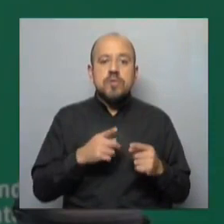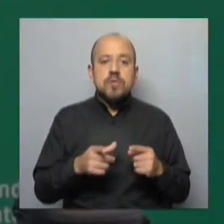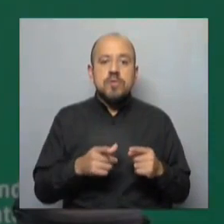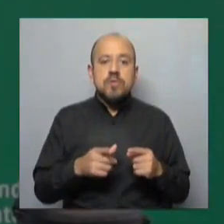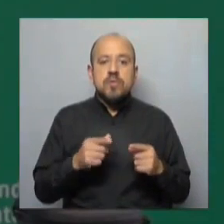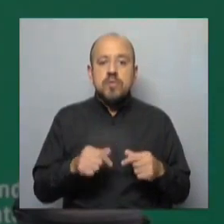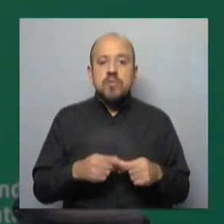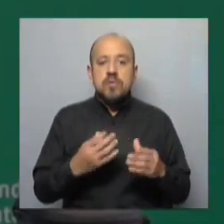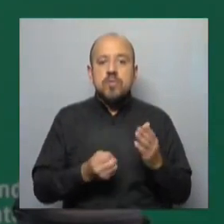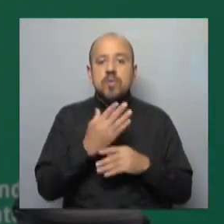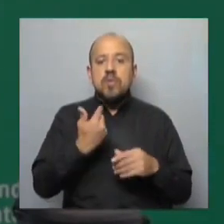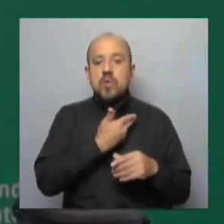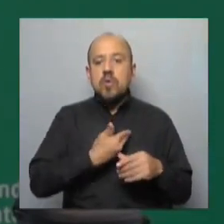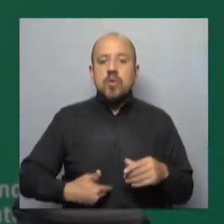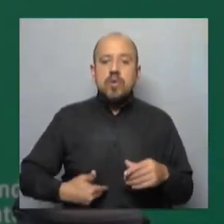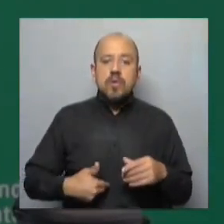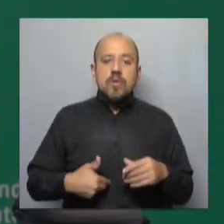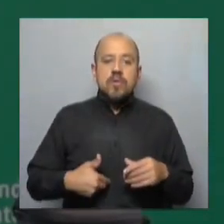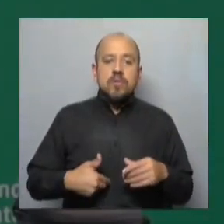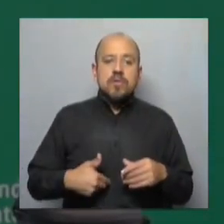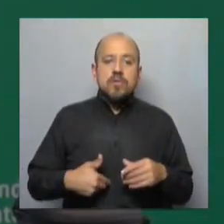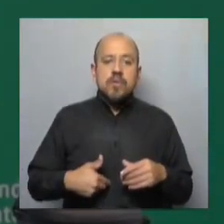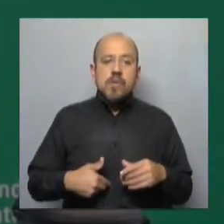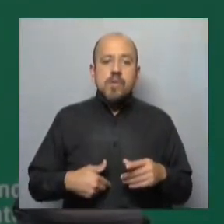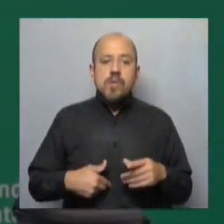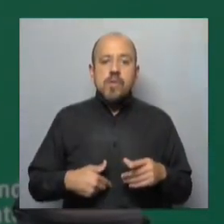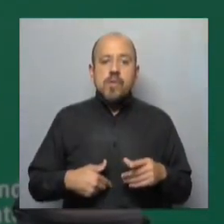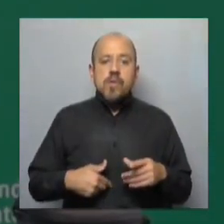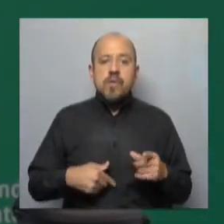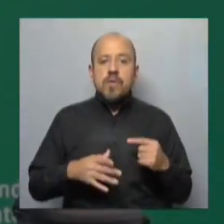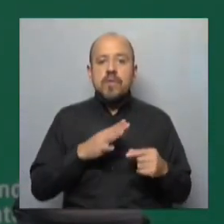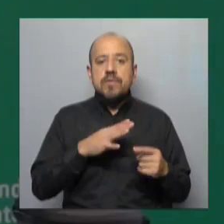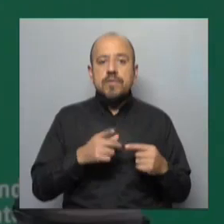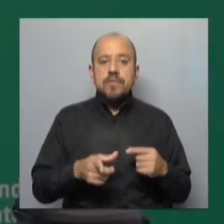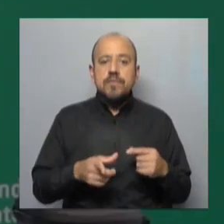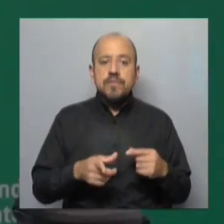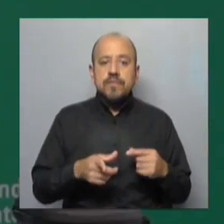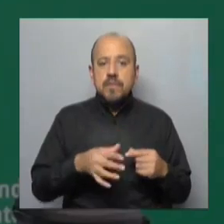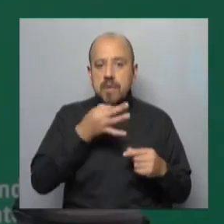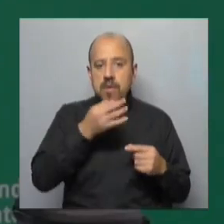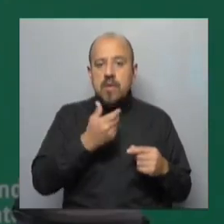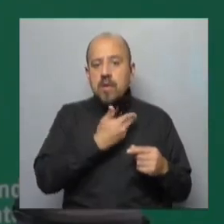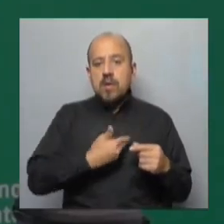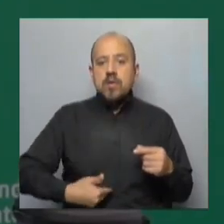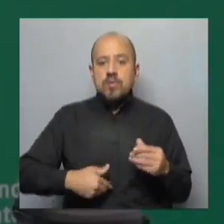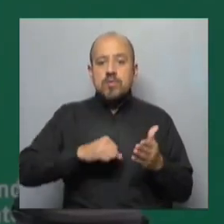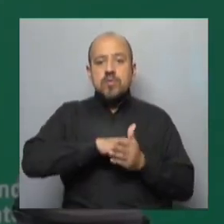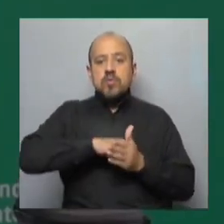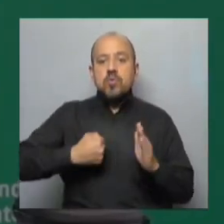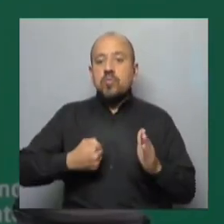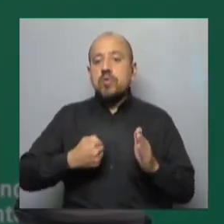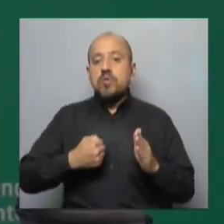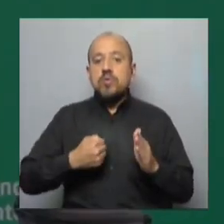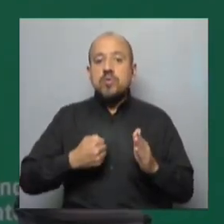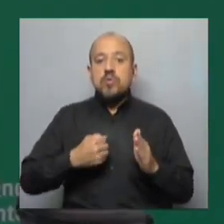asumió este nuevo gobierno nos encontramos con que decidió el gobierno suspender una adjudicación